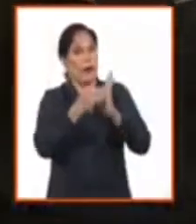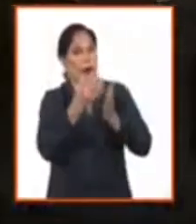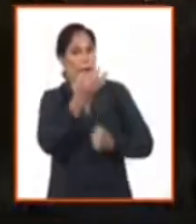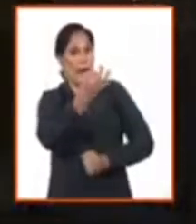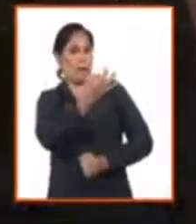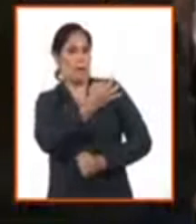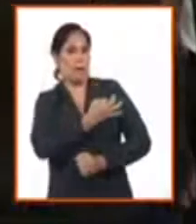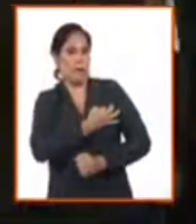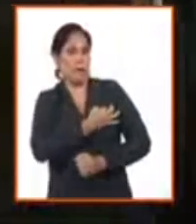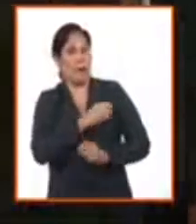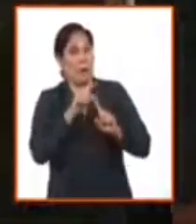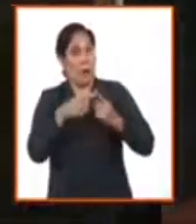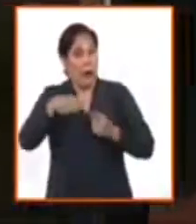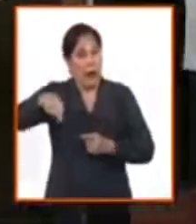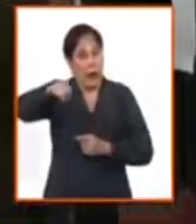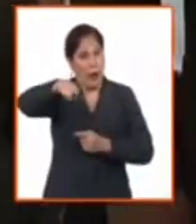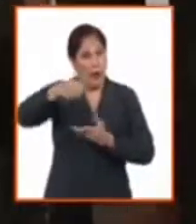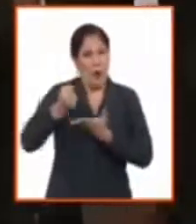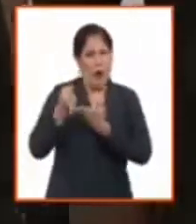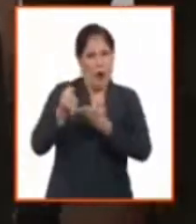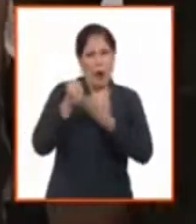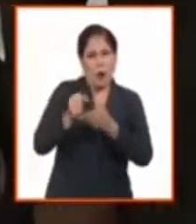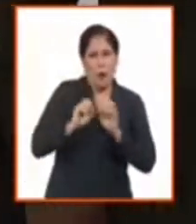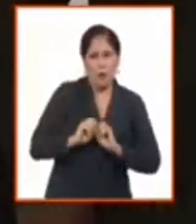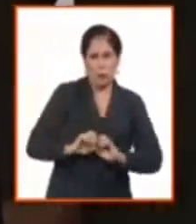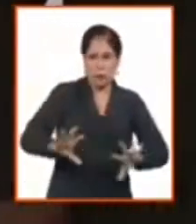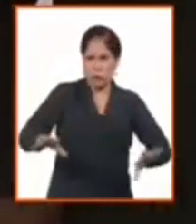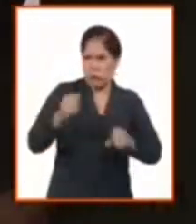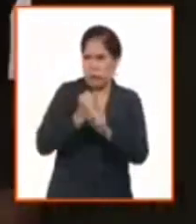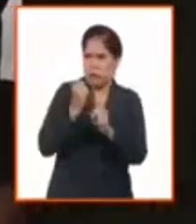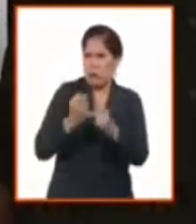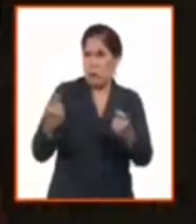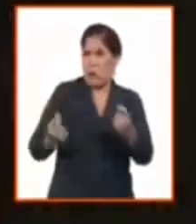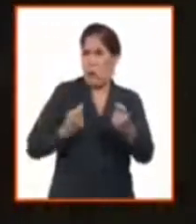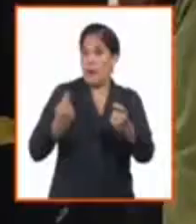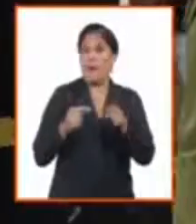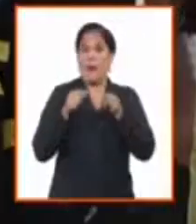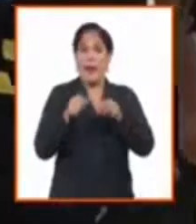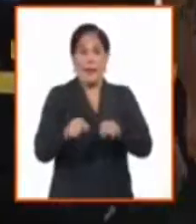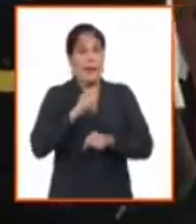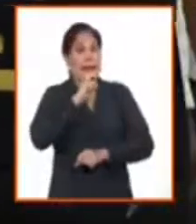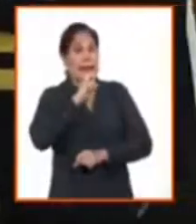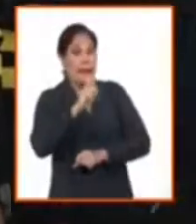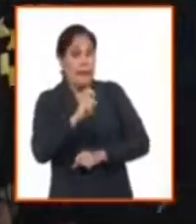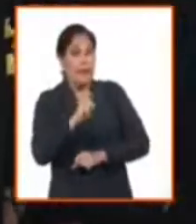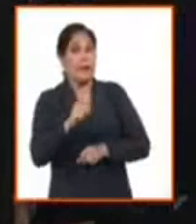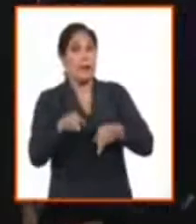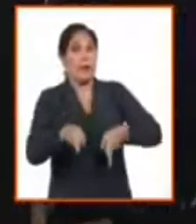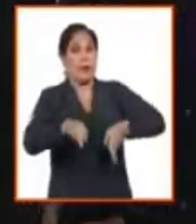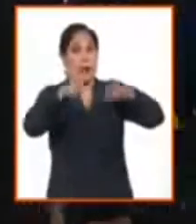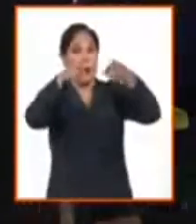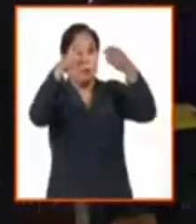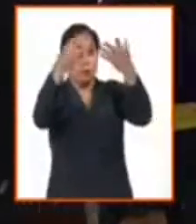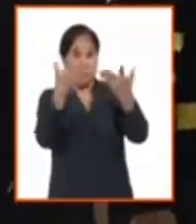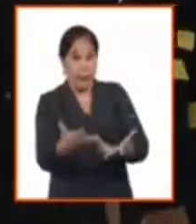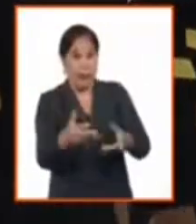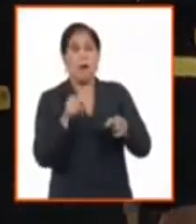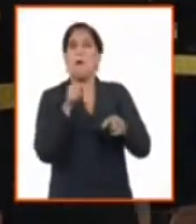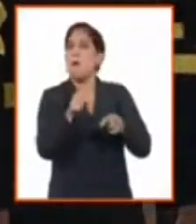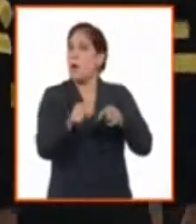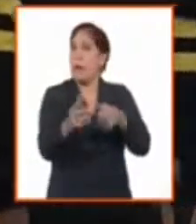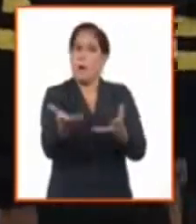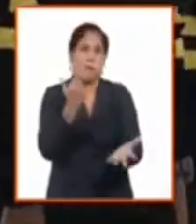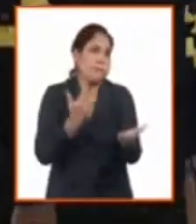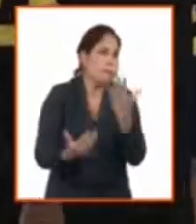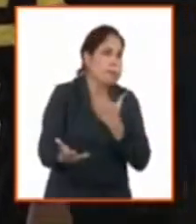la actitud solidaria y humana de trabajadores y combatientes que en condiciones difíciles se movilizaron en labores relacionadas con el lamentable